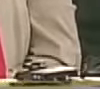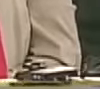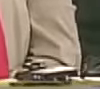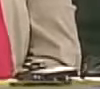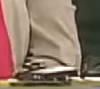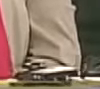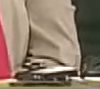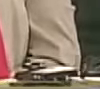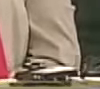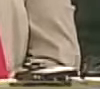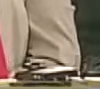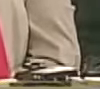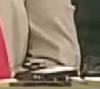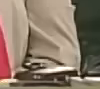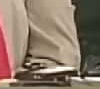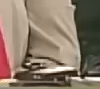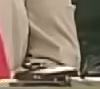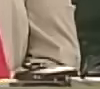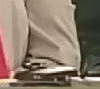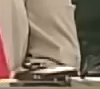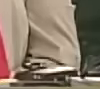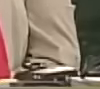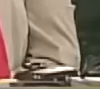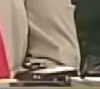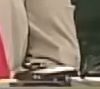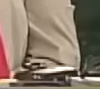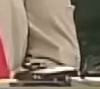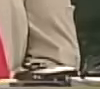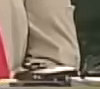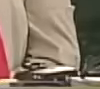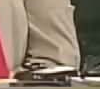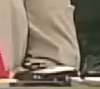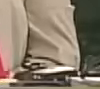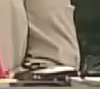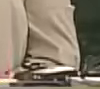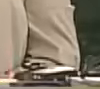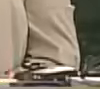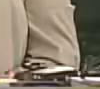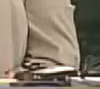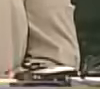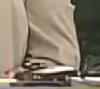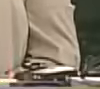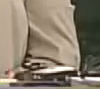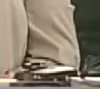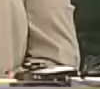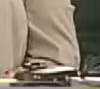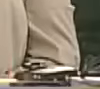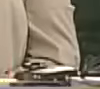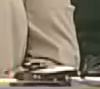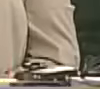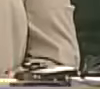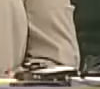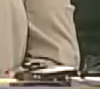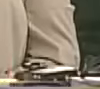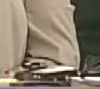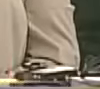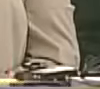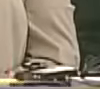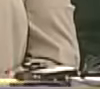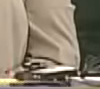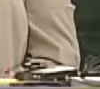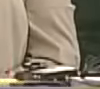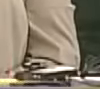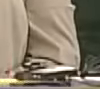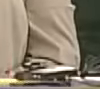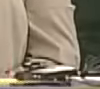y tener las mejores oportunidades para el avance